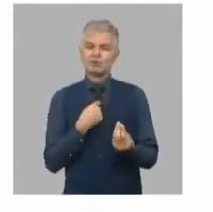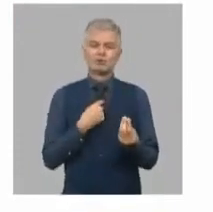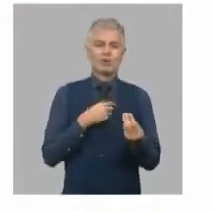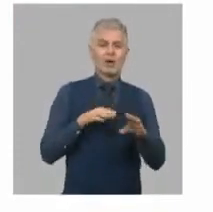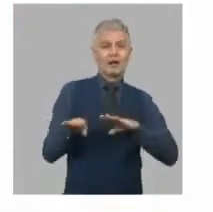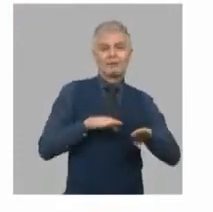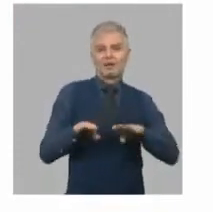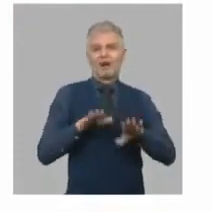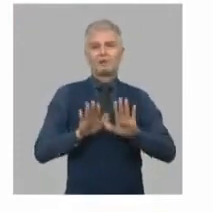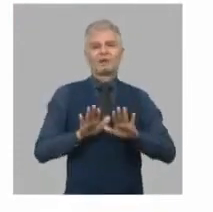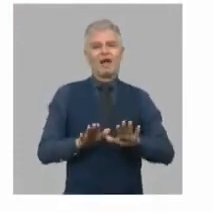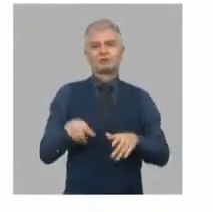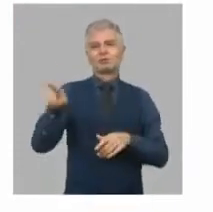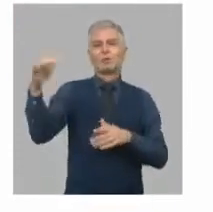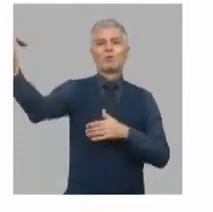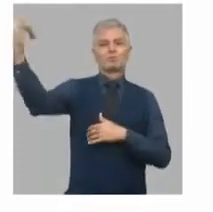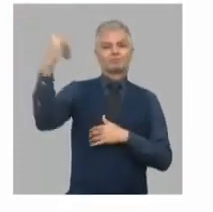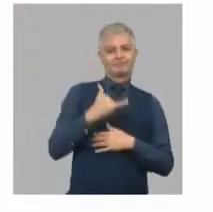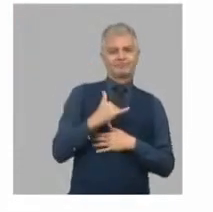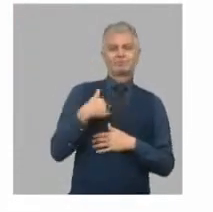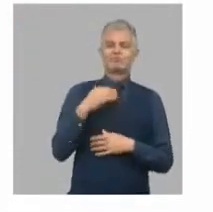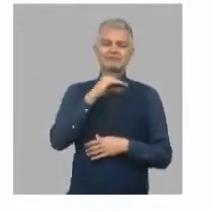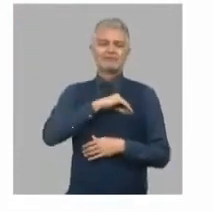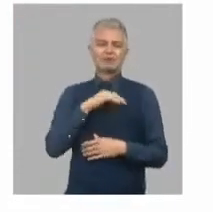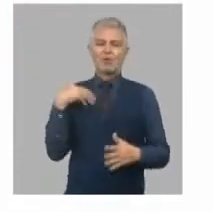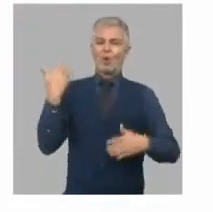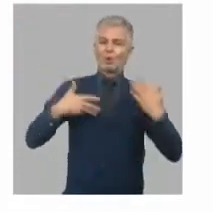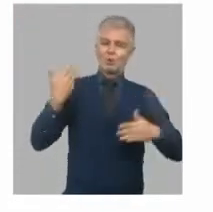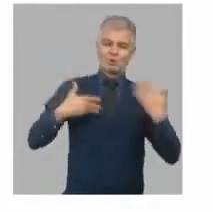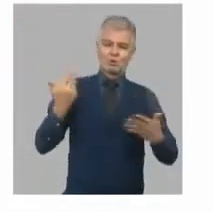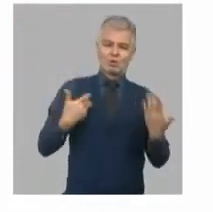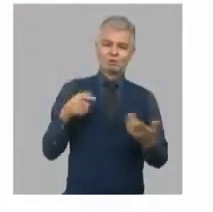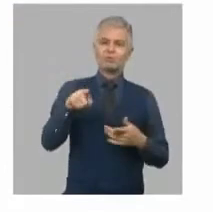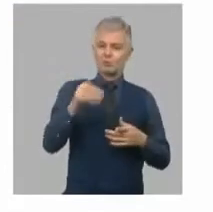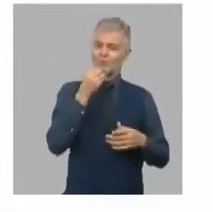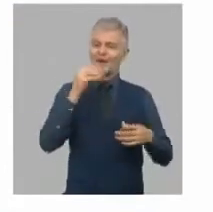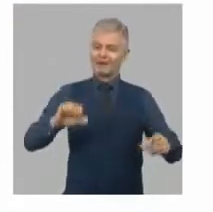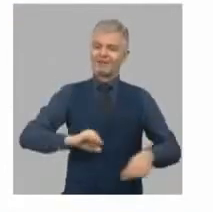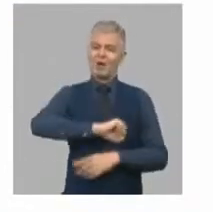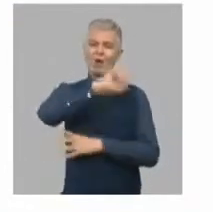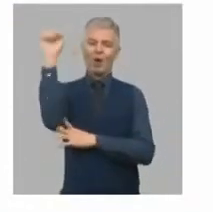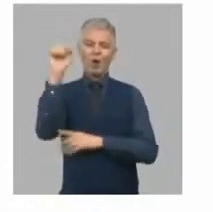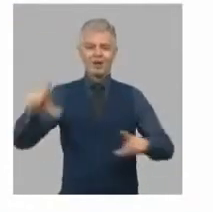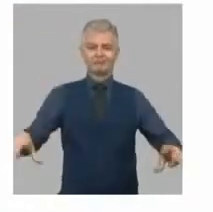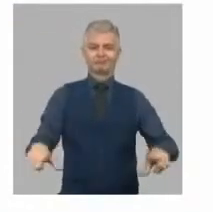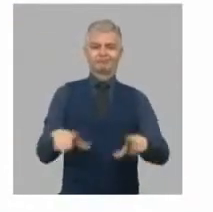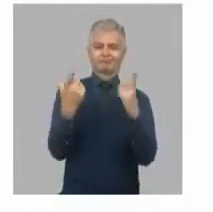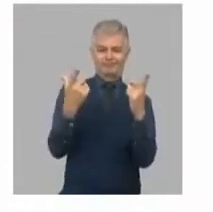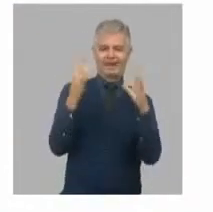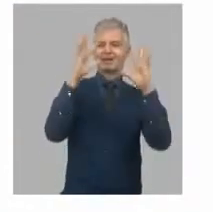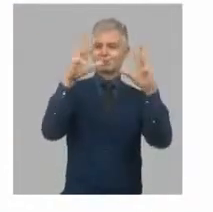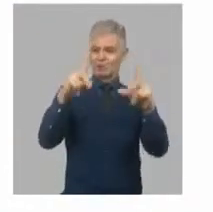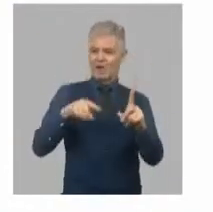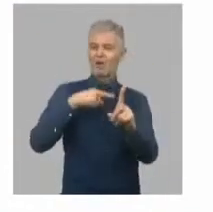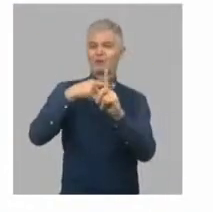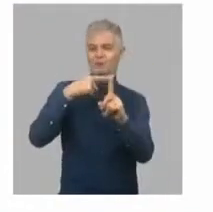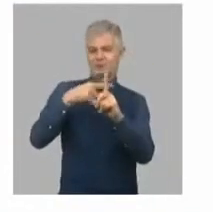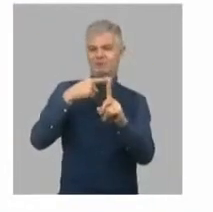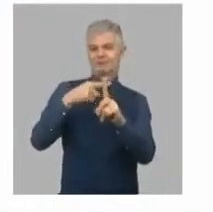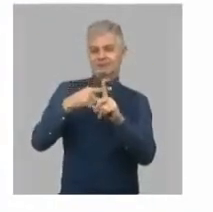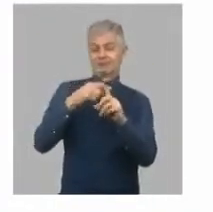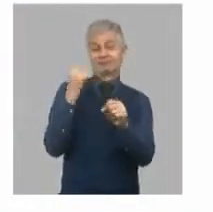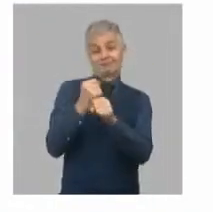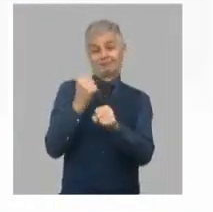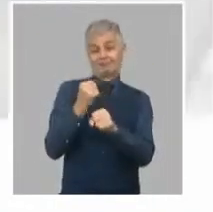llegada. Me siento muy orgulloso de que hayas podido cumplir satisfactoriamente esta